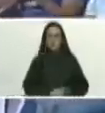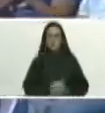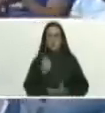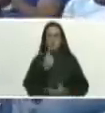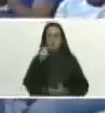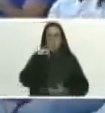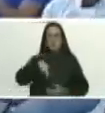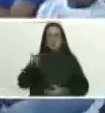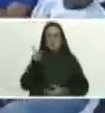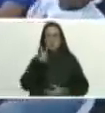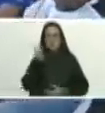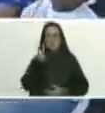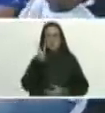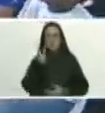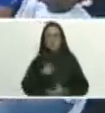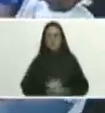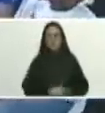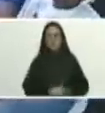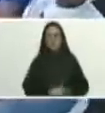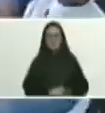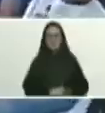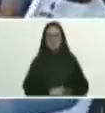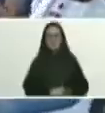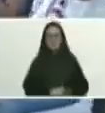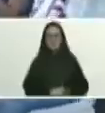Solo en Venezuela.